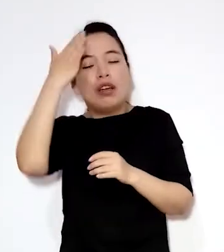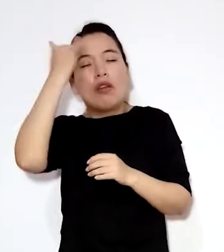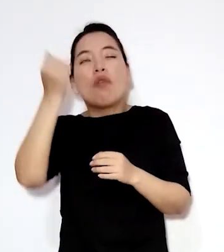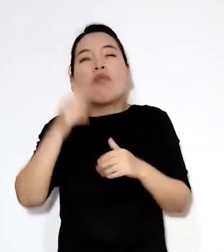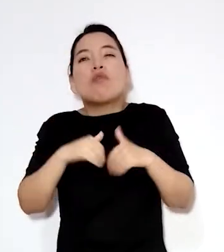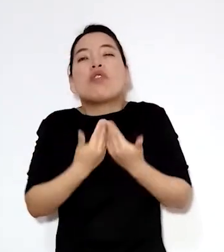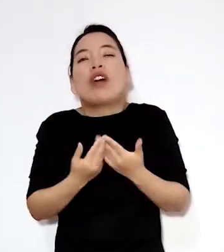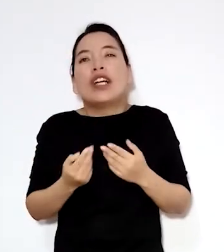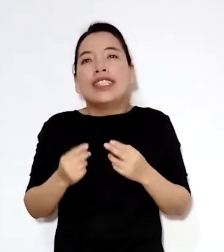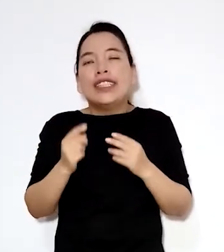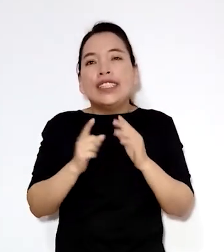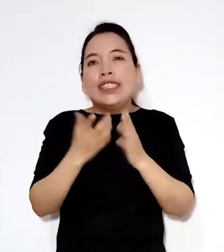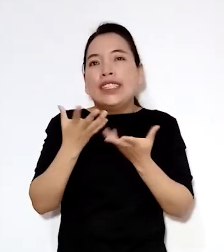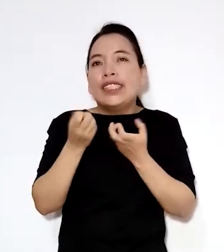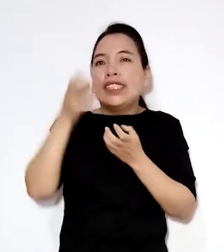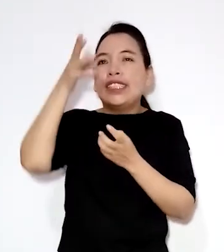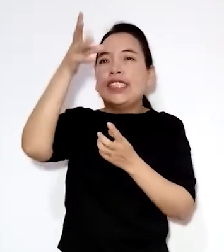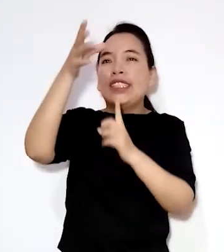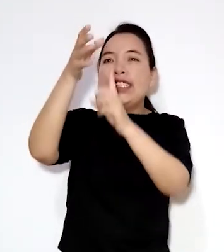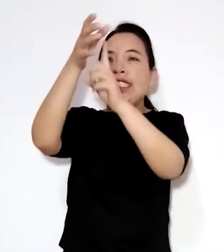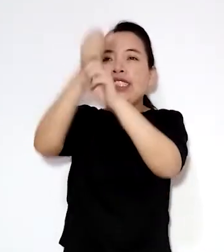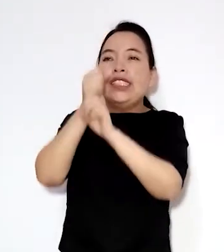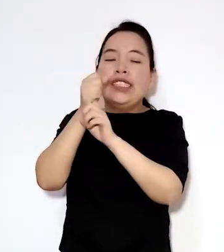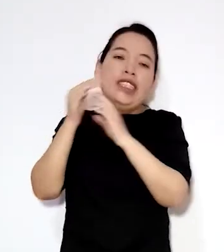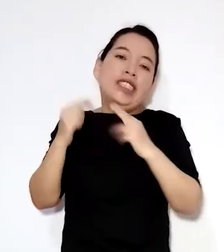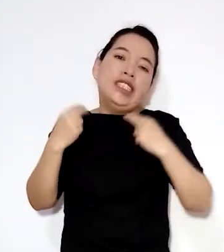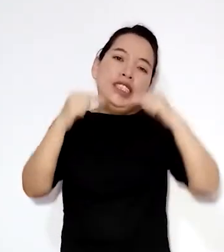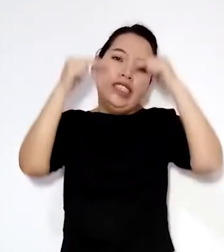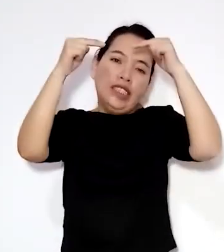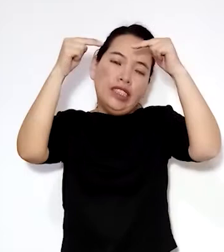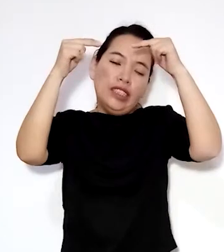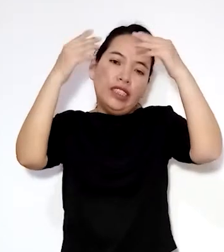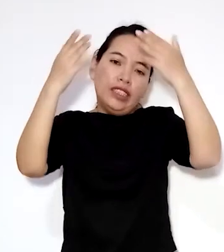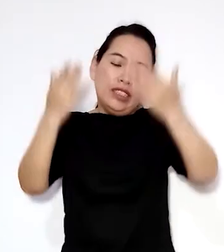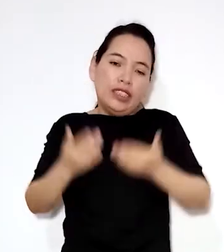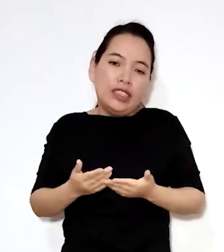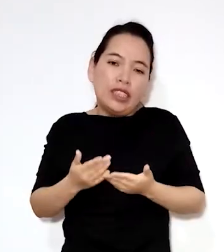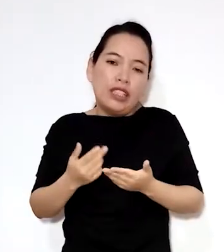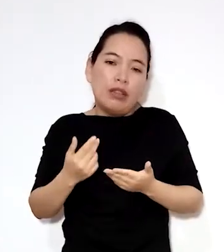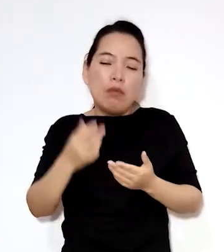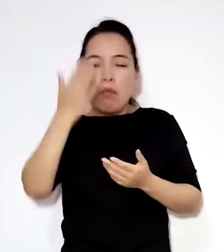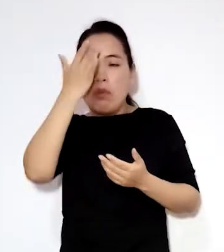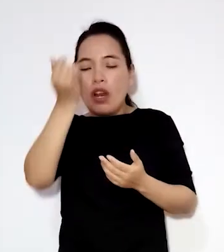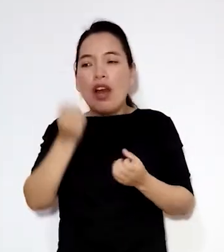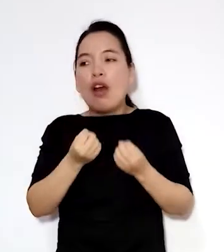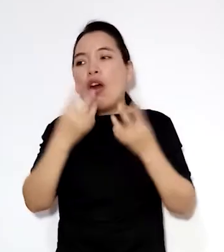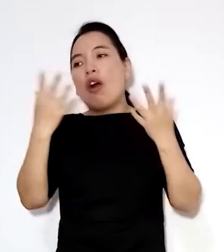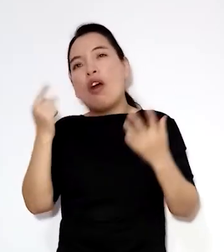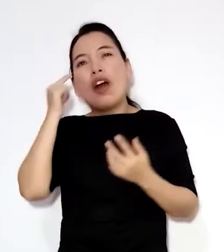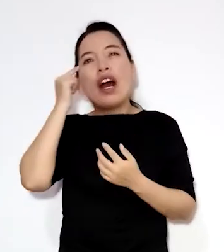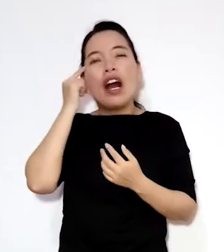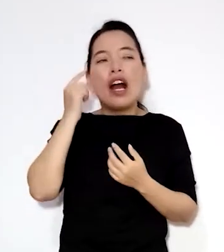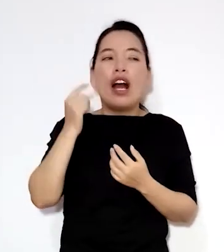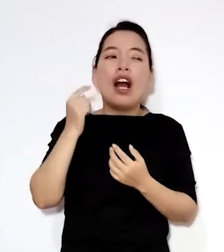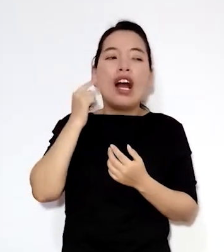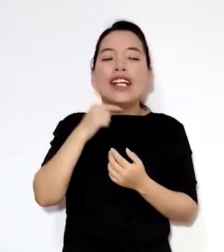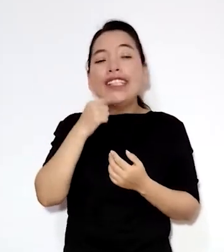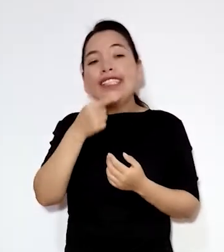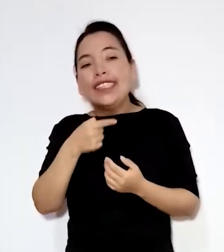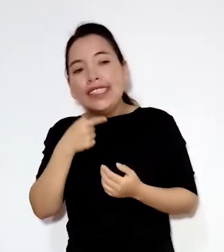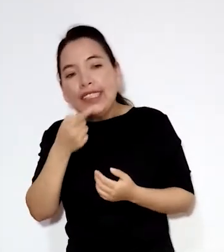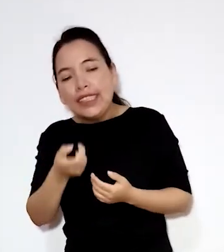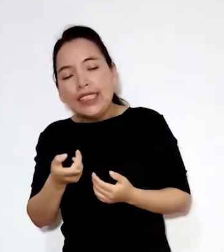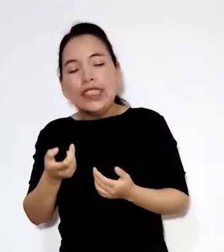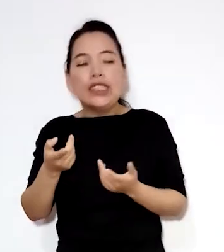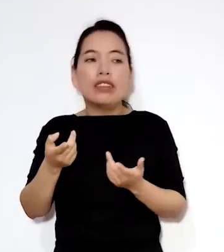empezar cuando hablaba de por qué el marco de referencia a la convención es tan importante y por qué aspirar al más alto estándar es